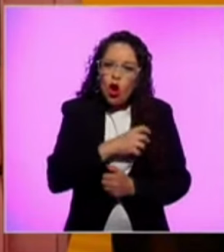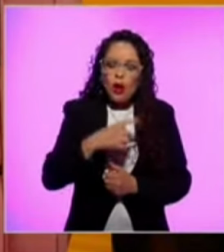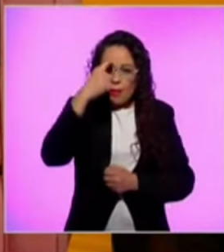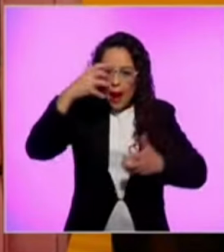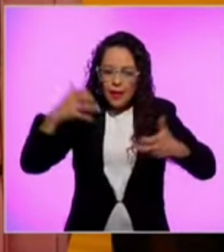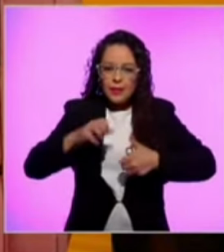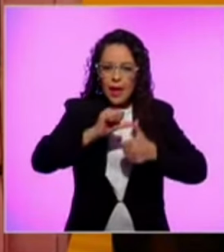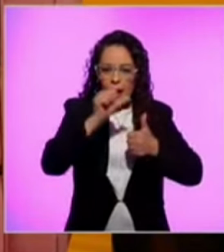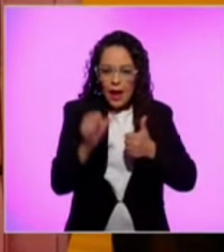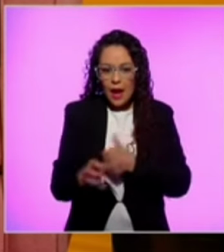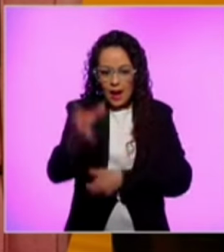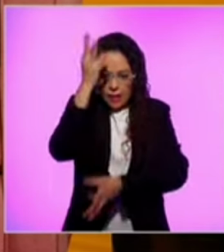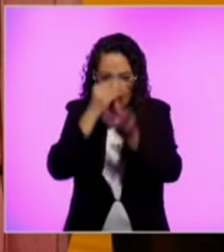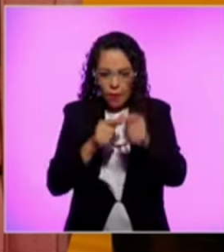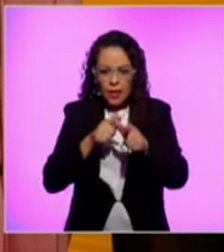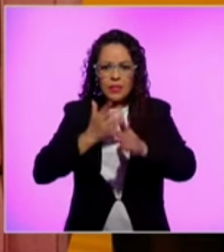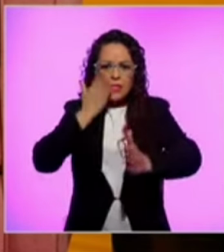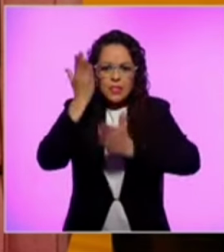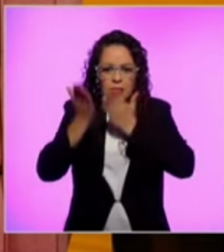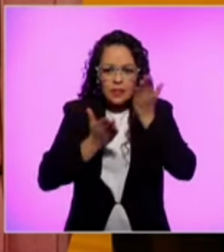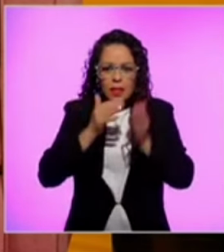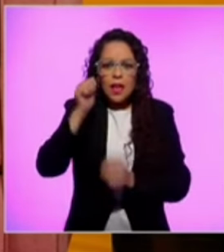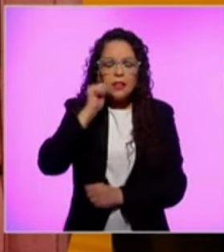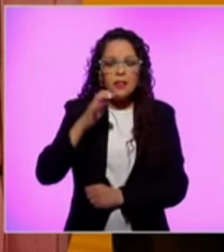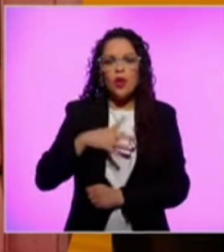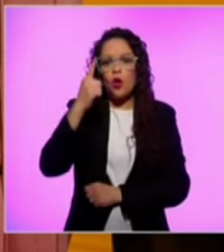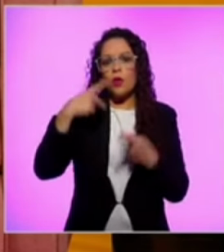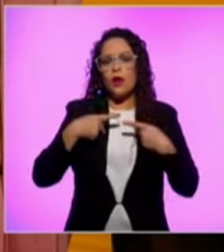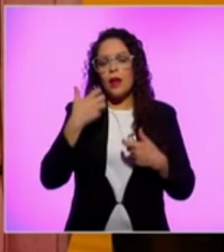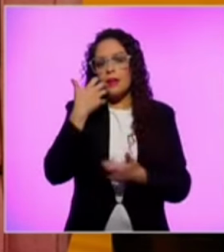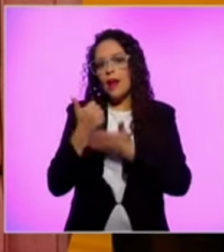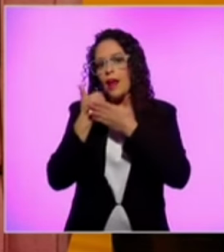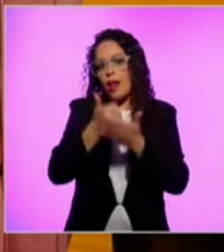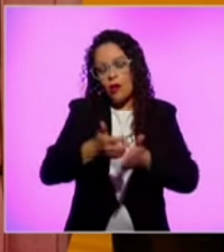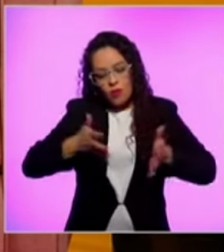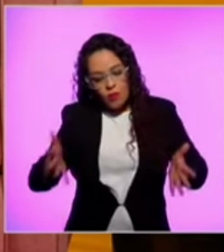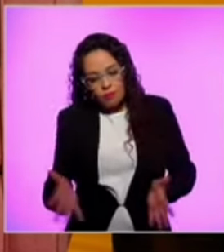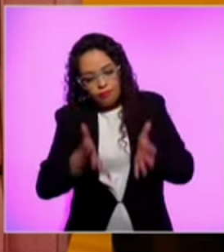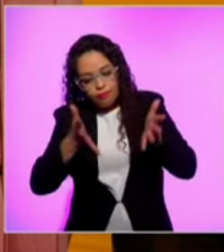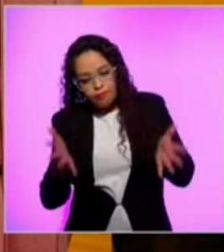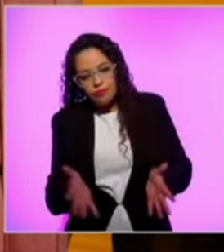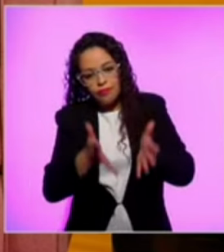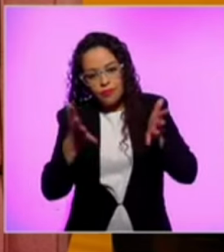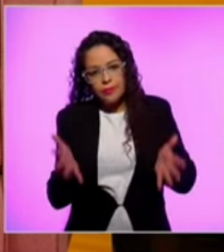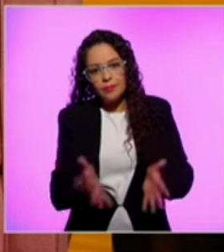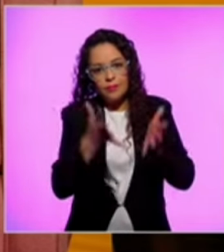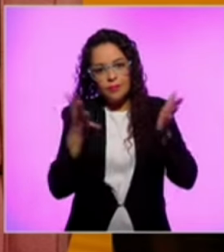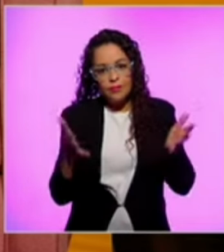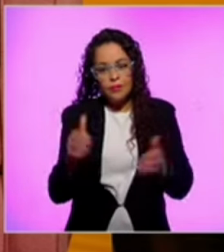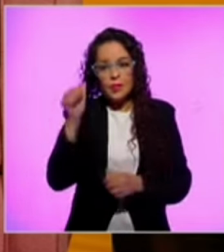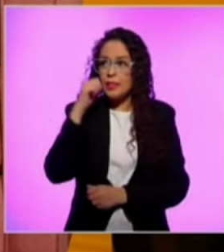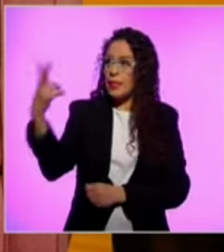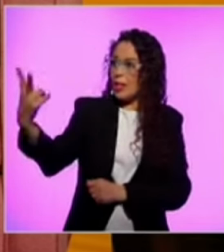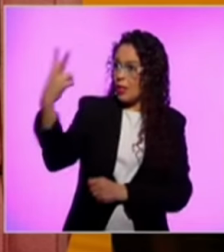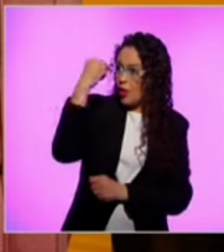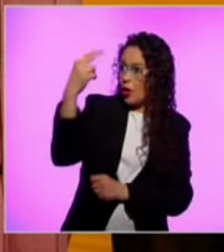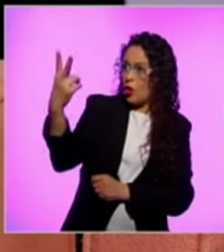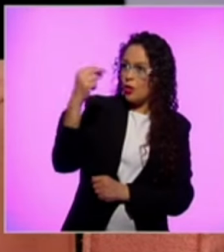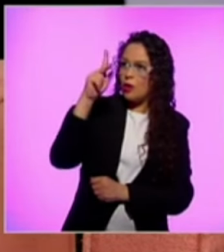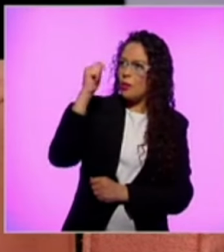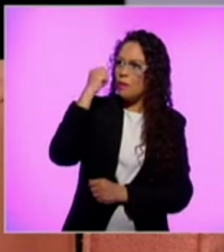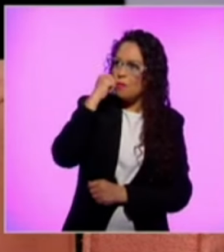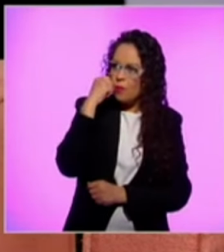seguir estudiando. Siempre va a haber una persona que te quiera ayudar a levantarte. Y de verdad, el no que se convierta en un empujón para convertirlo cada